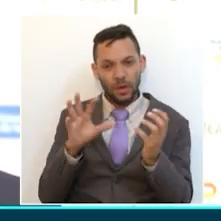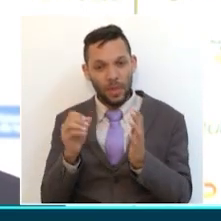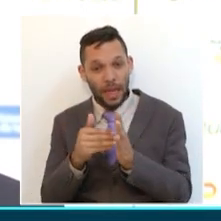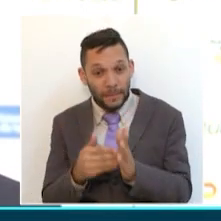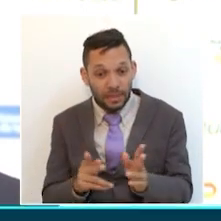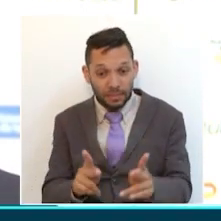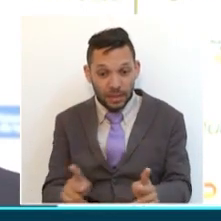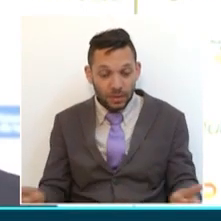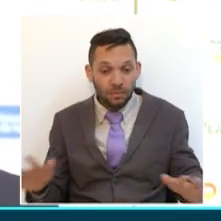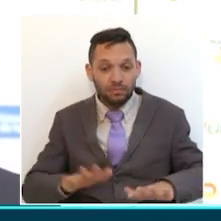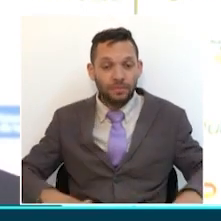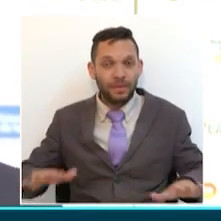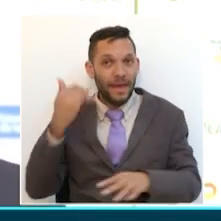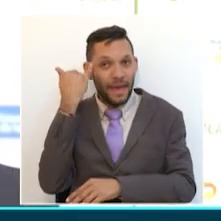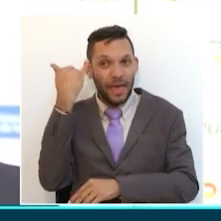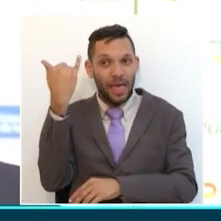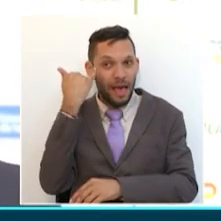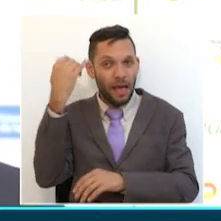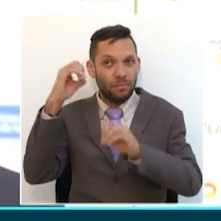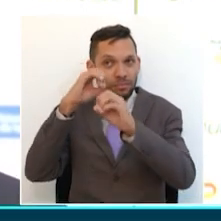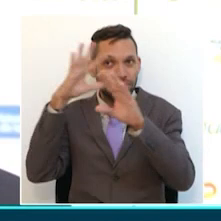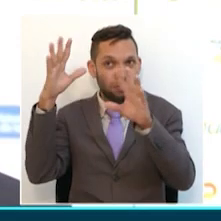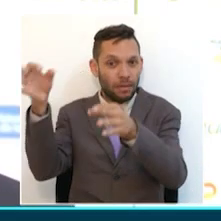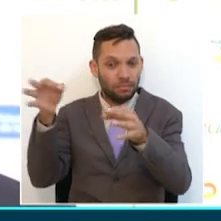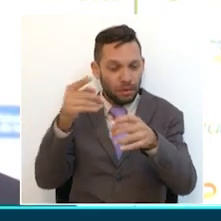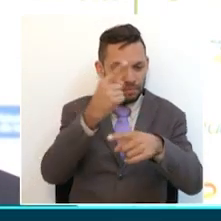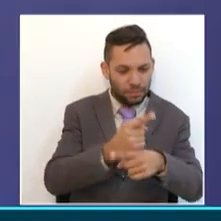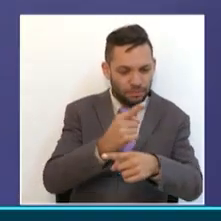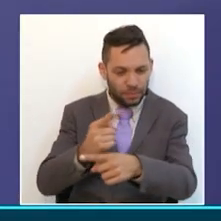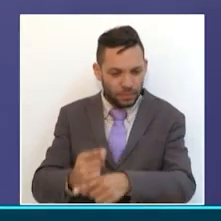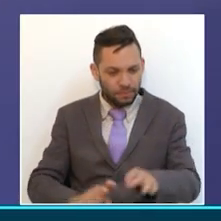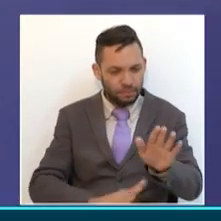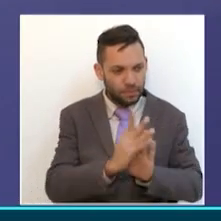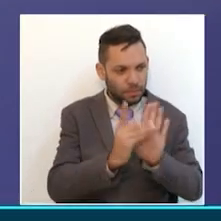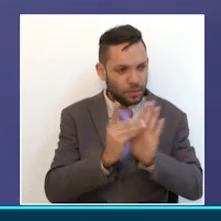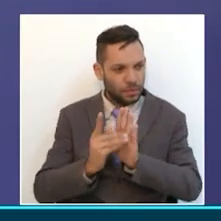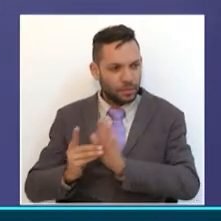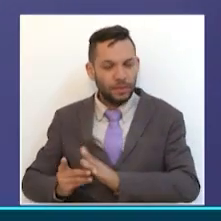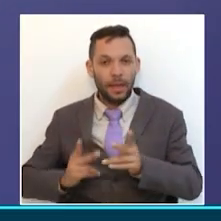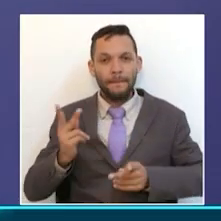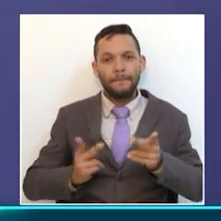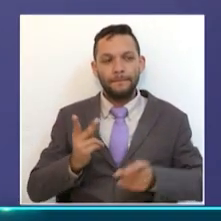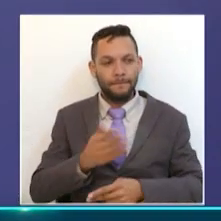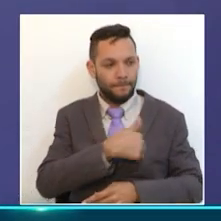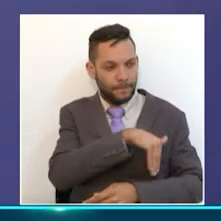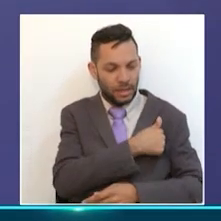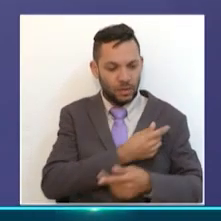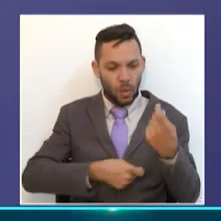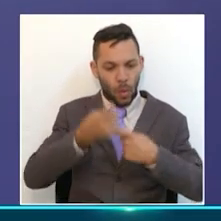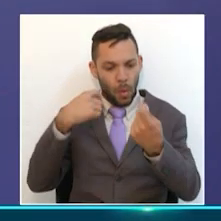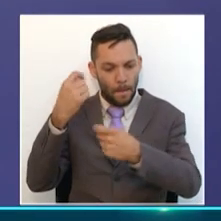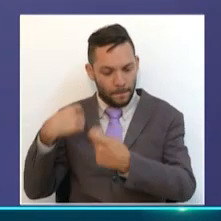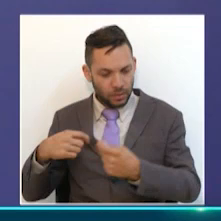que somos nos volvamos emprendedores e innovadores, lo cual es muy importante. Y en su visita a Pereira, el Ministro de Comercio, Industria y